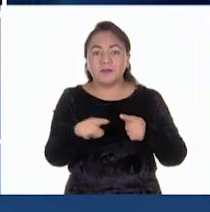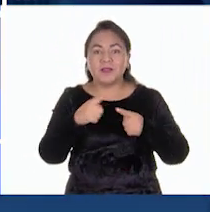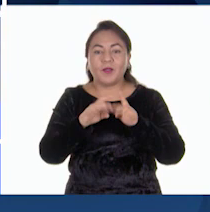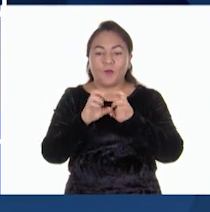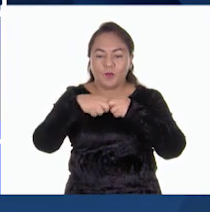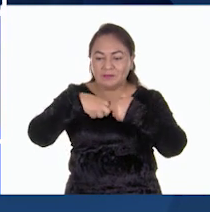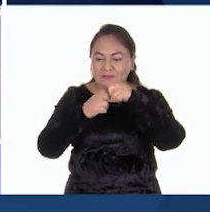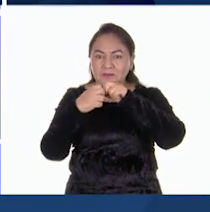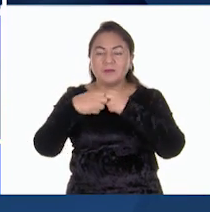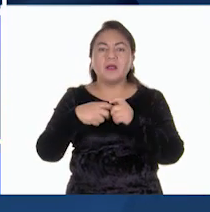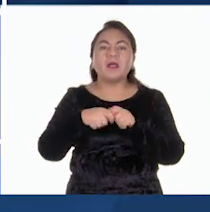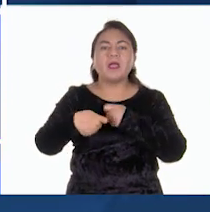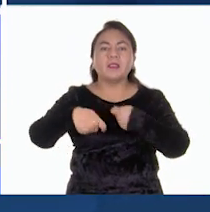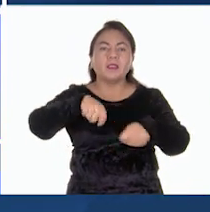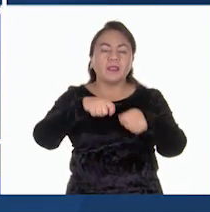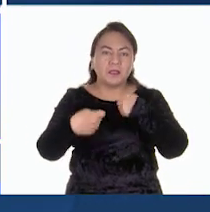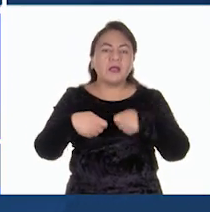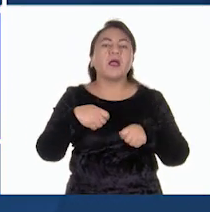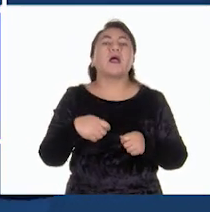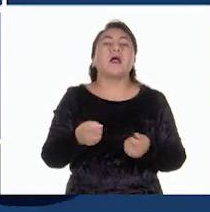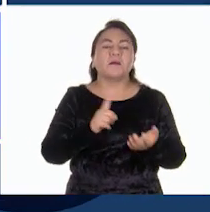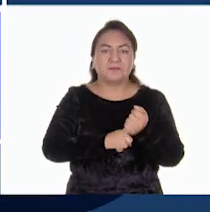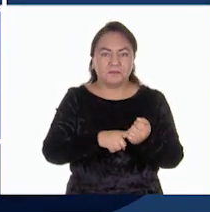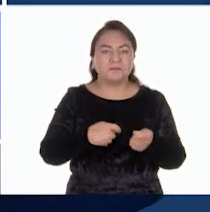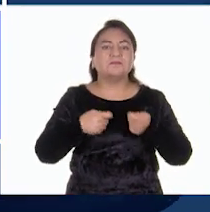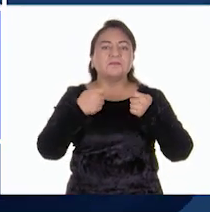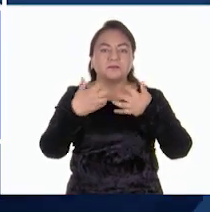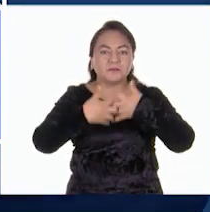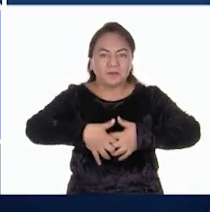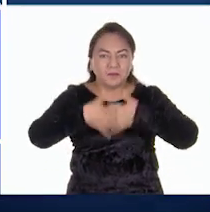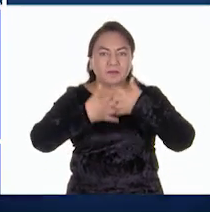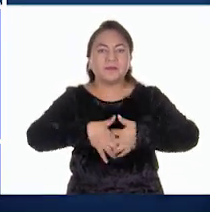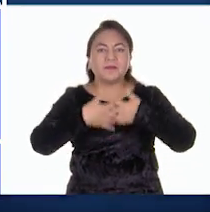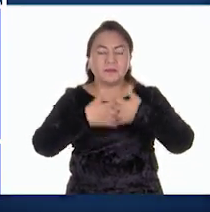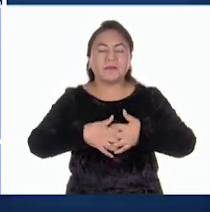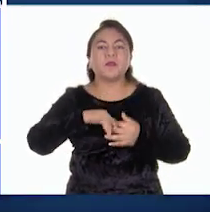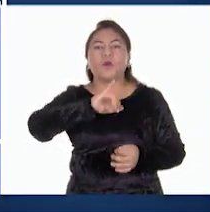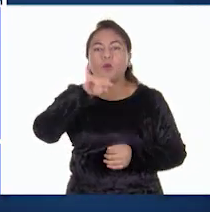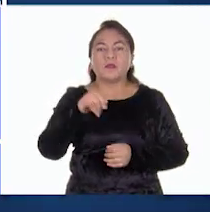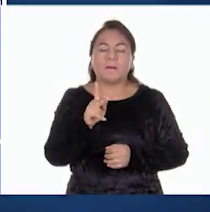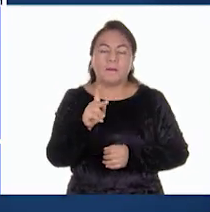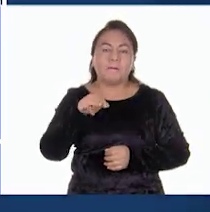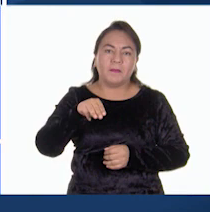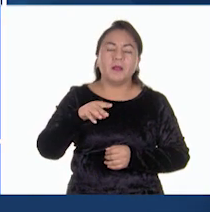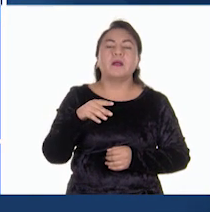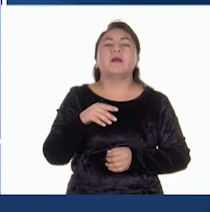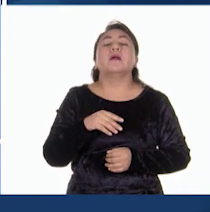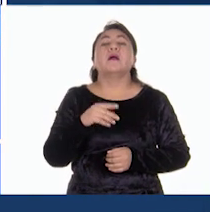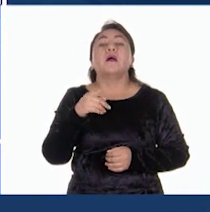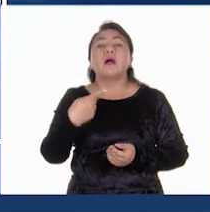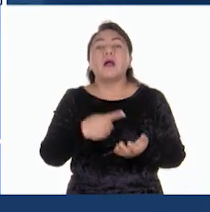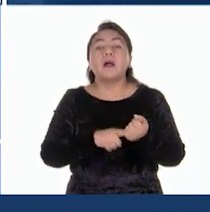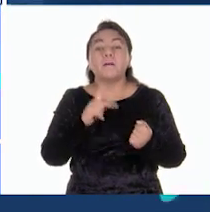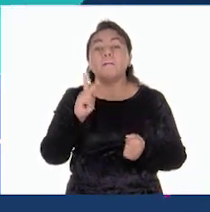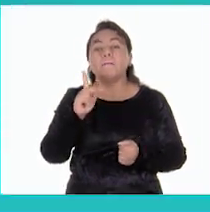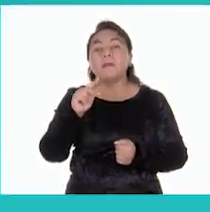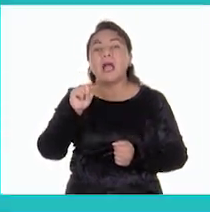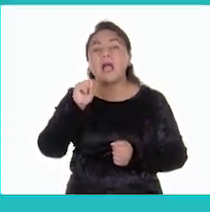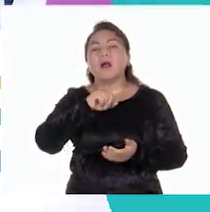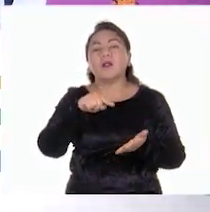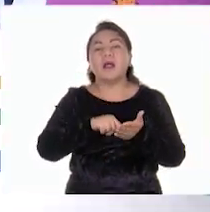coyunturas son extensibles. Lleva la garantía de fabricación de la casa JP Mansfield & Sons de Atlanta